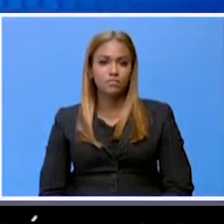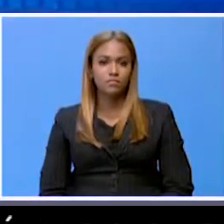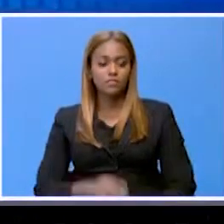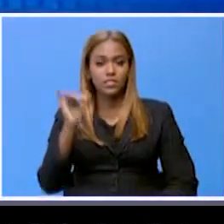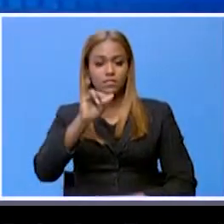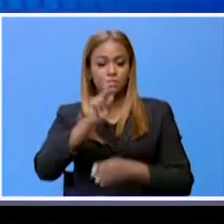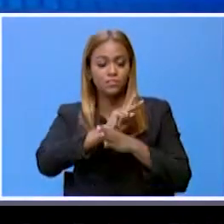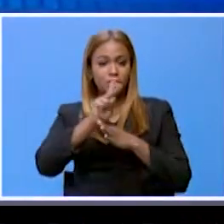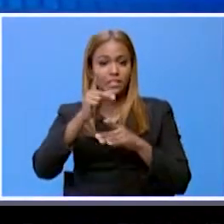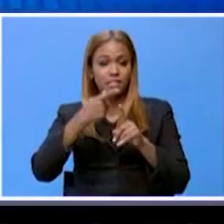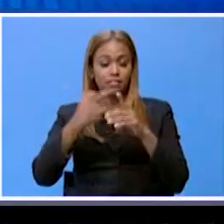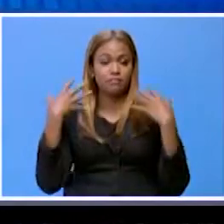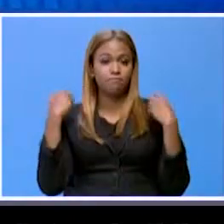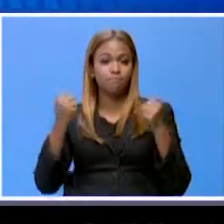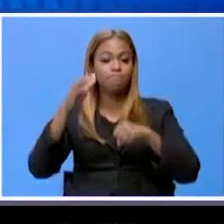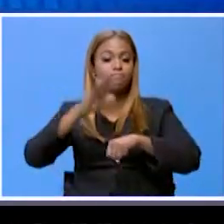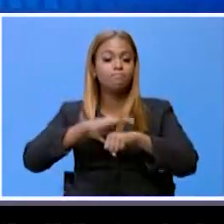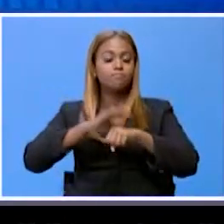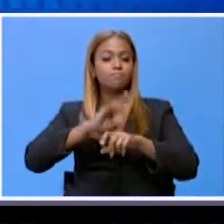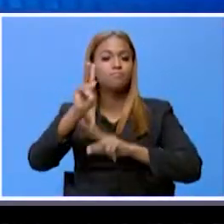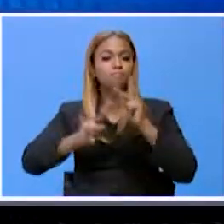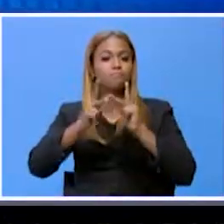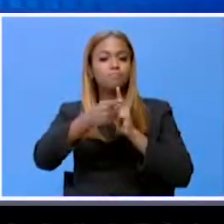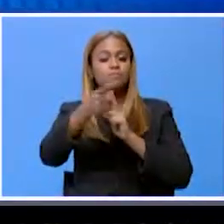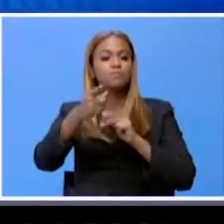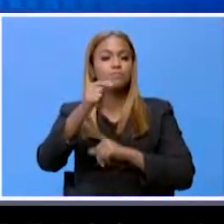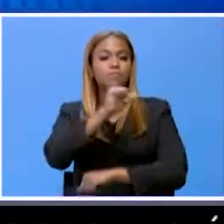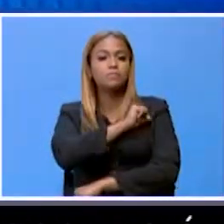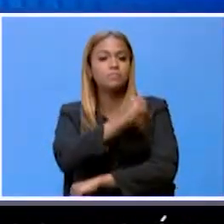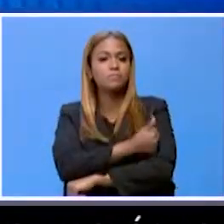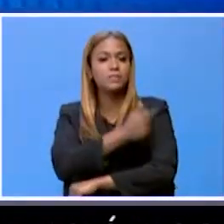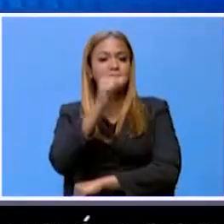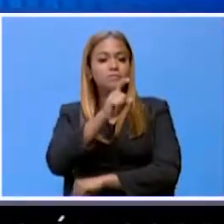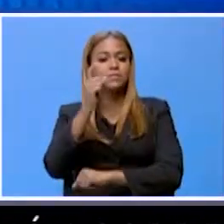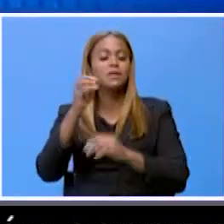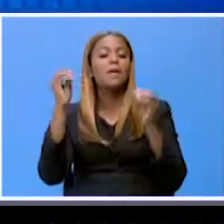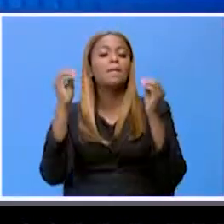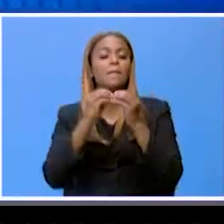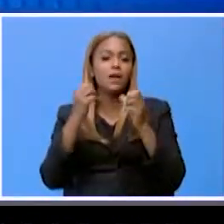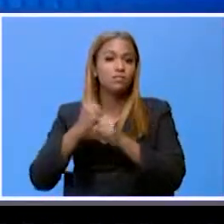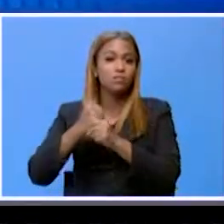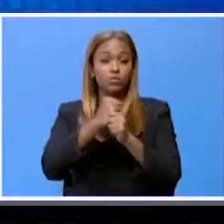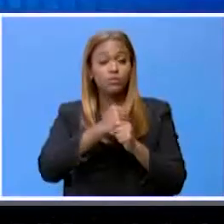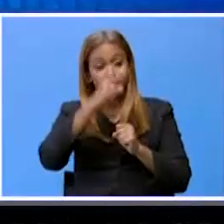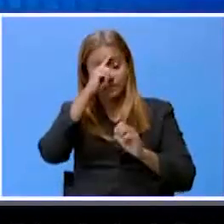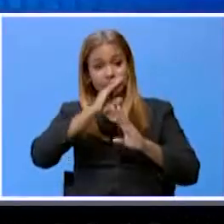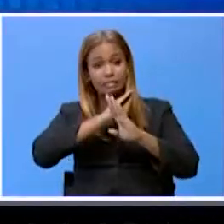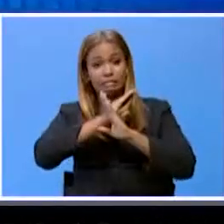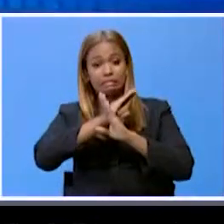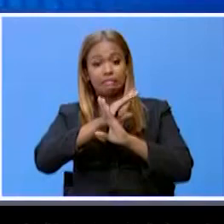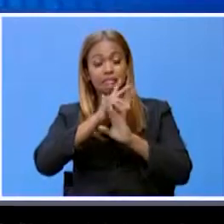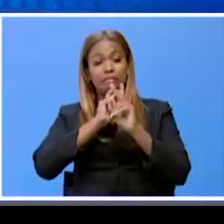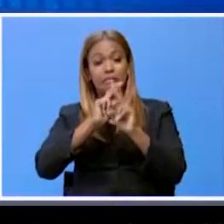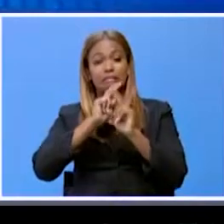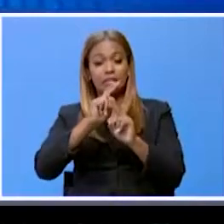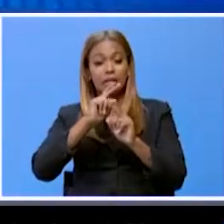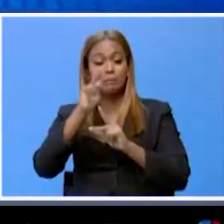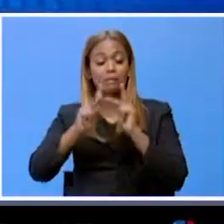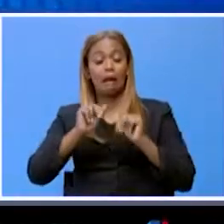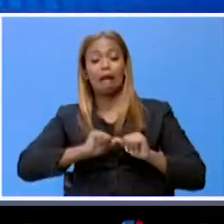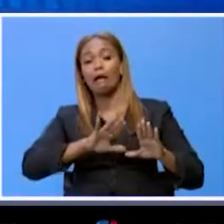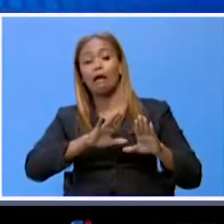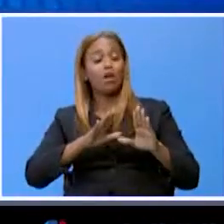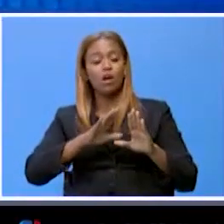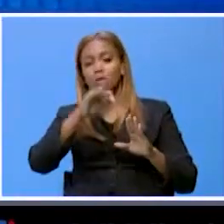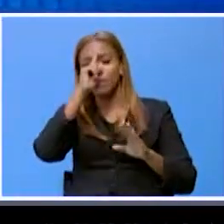En tanto, profesionales de la salud llaman a las autoridades a extremar las medidas de seguridad para evitar la violación del protocolo sanitario